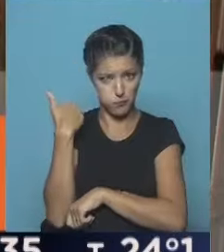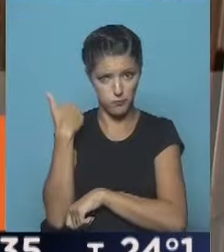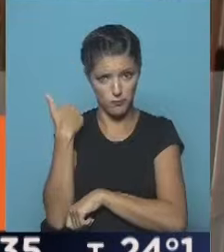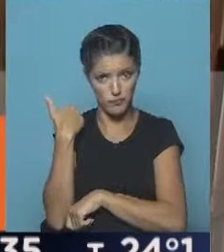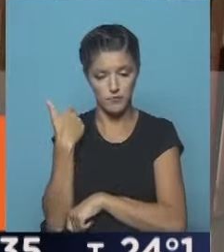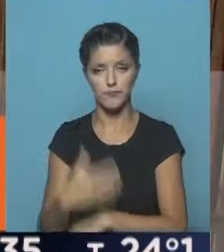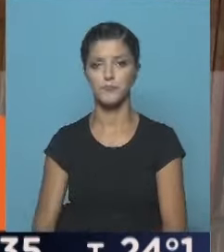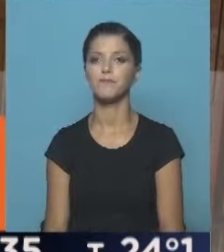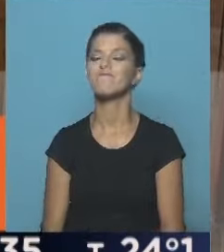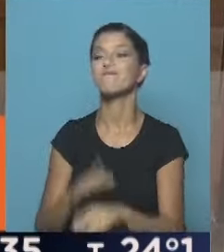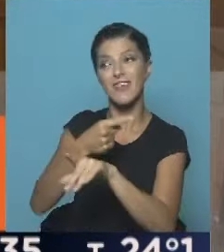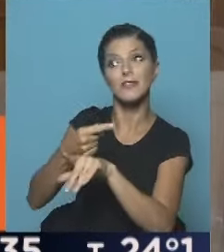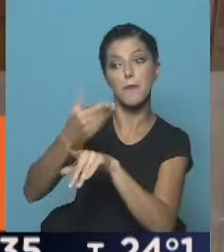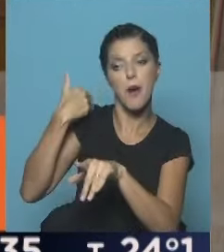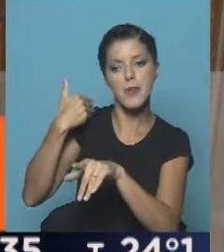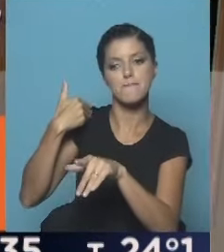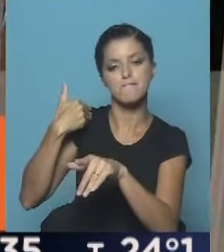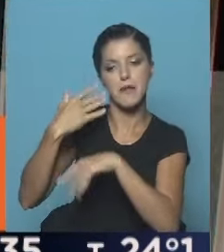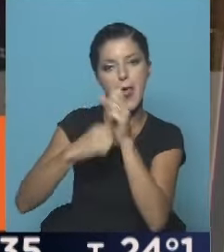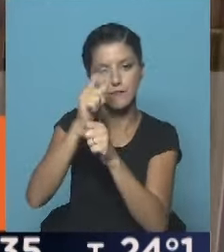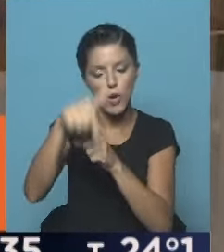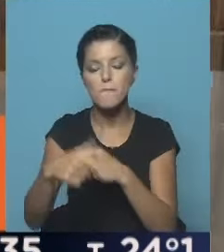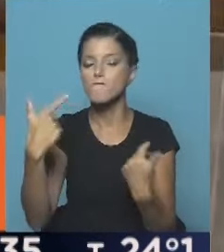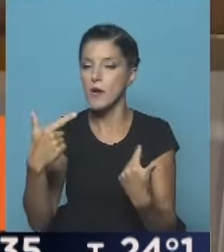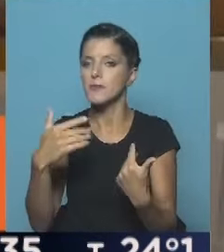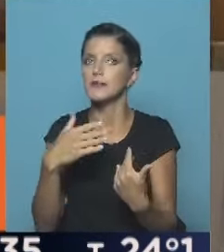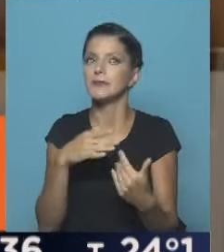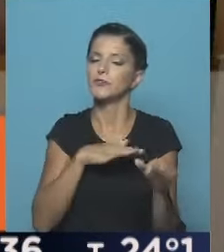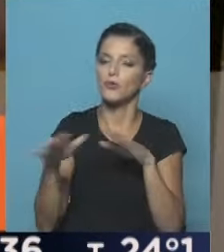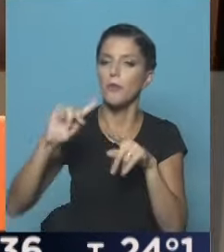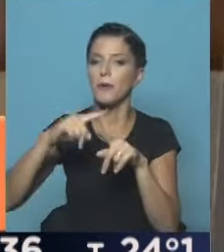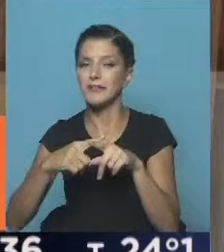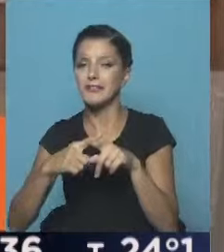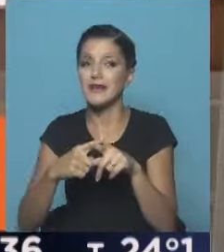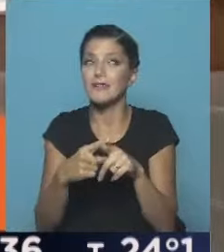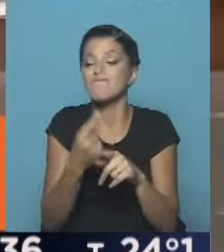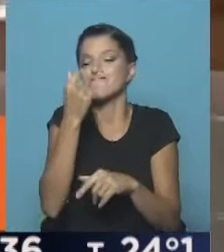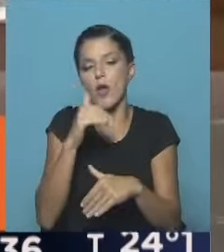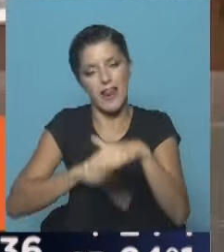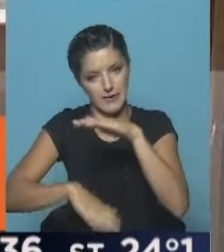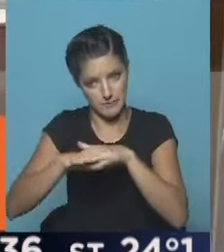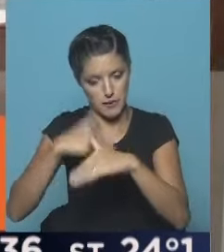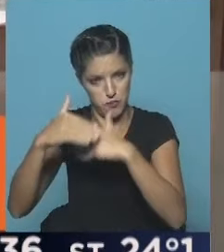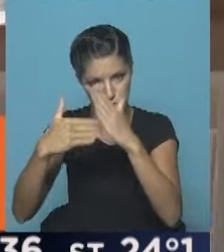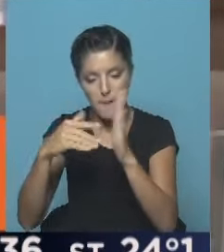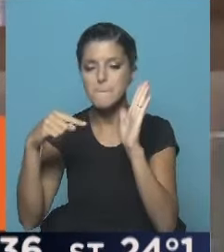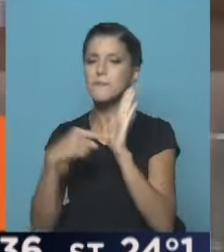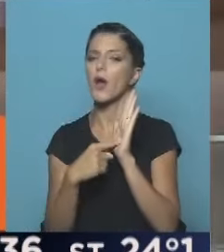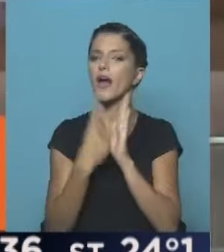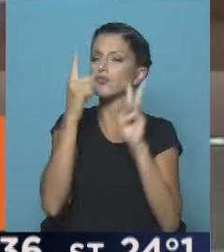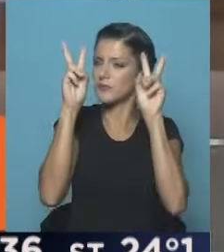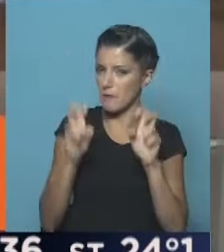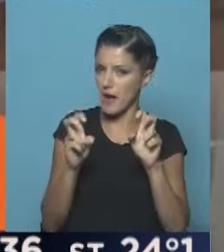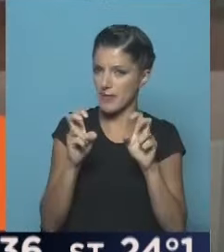lo que sucedió esta semana posiblemente pueda superarse en su aspecto político hasta cierto punto. Pero hay un trasfondo económico del que nadie